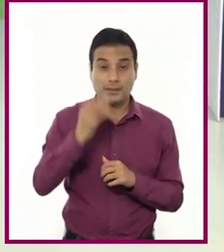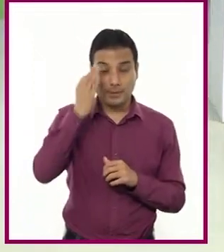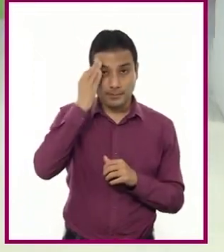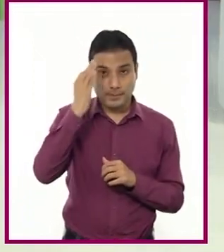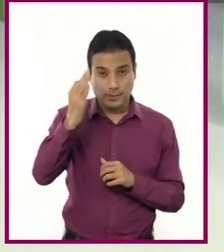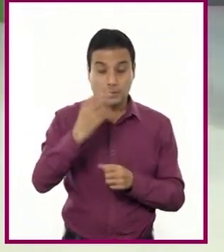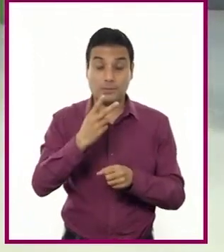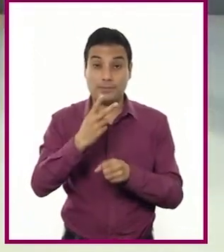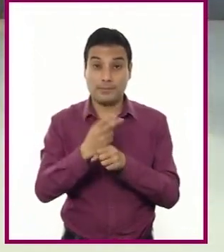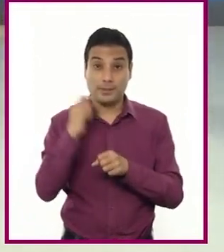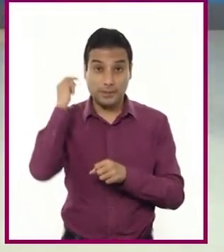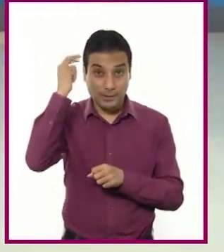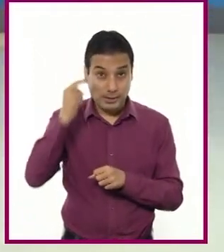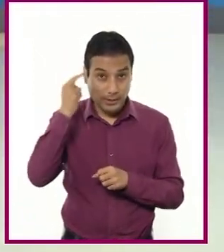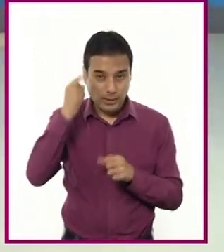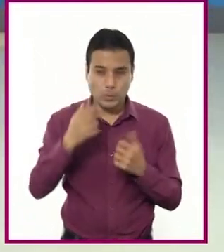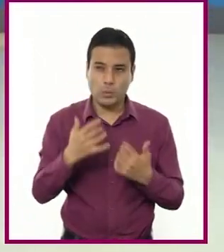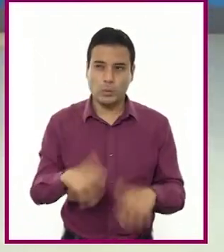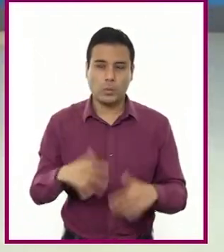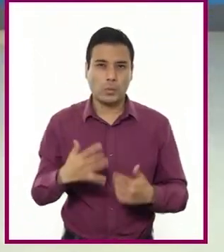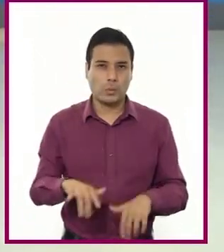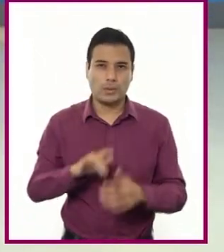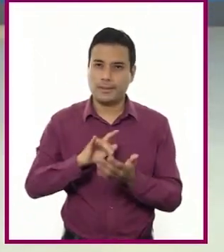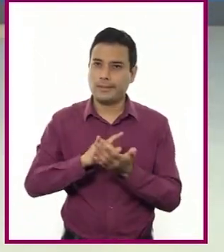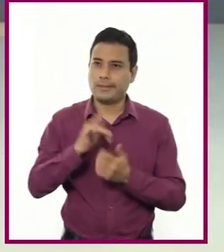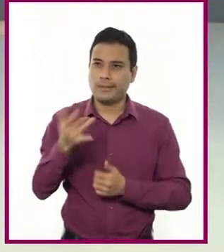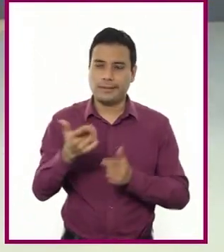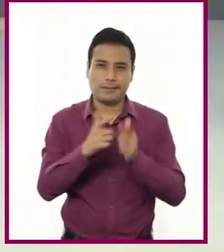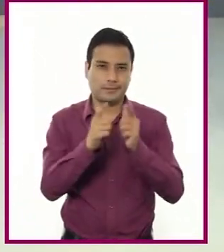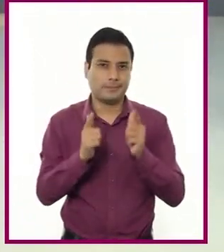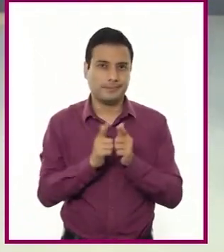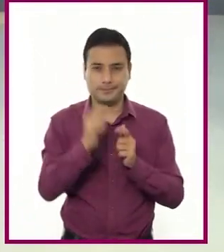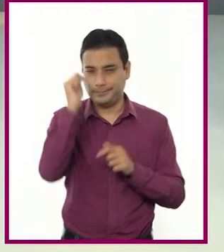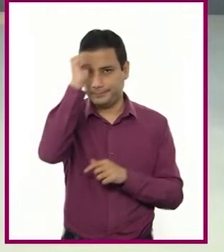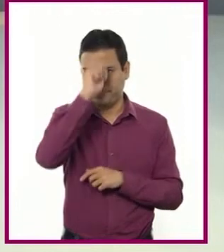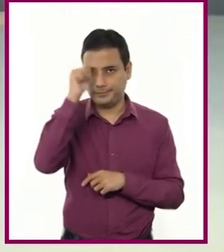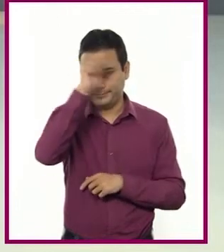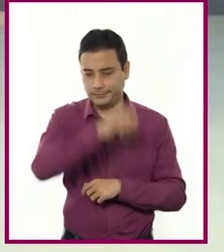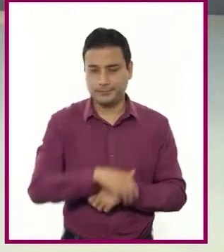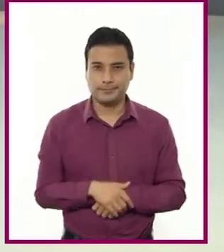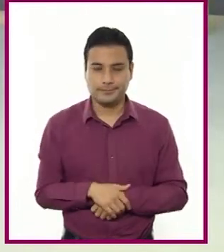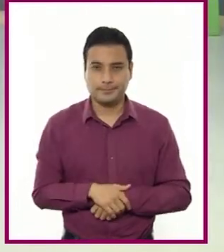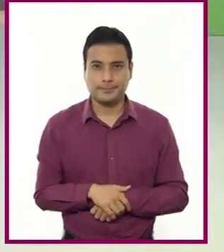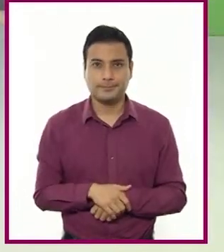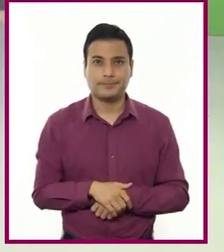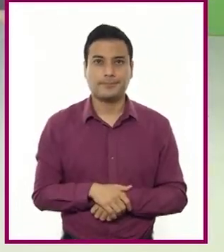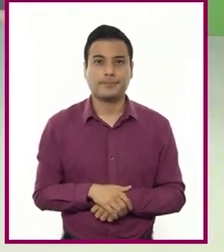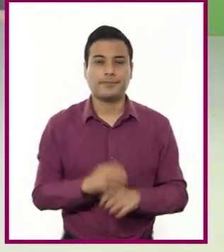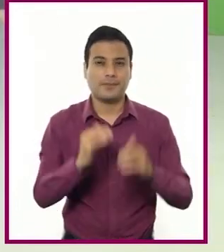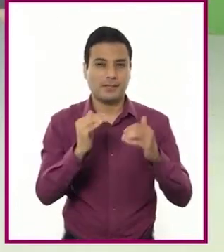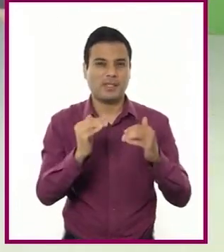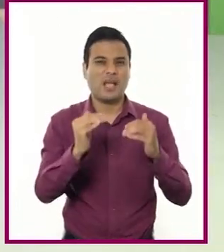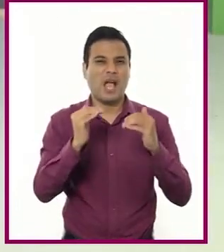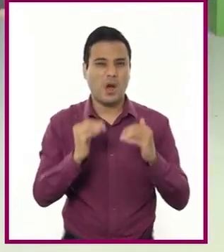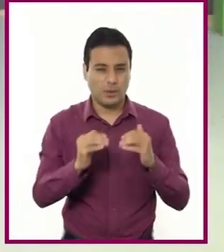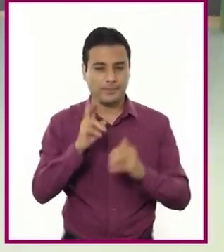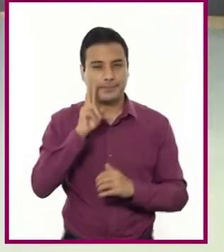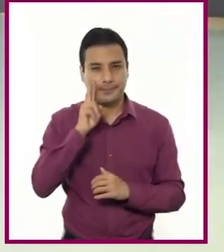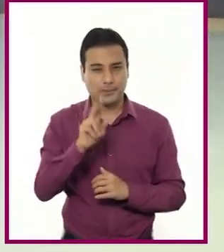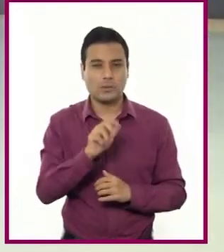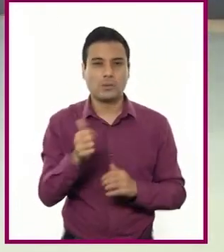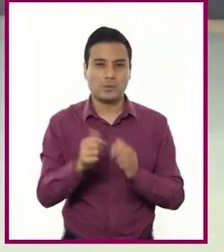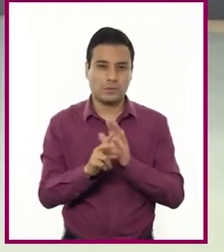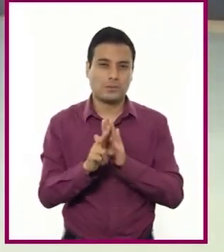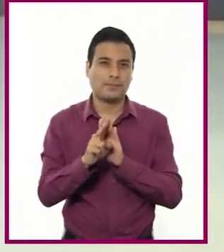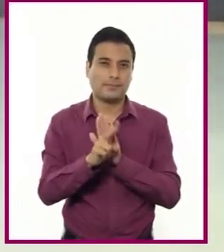podría explicar sin su aportación cultural y científica. A continuación, veremos otro video para